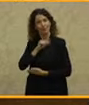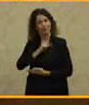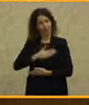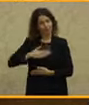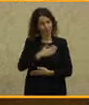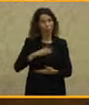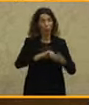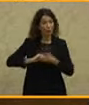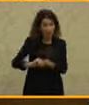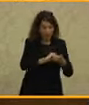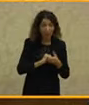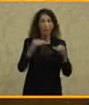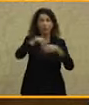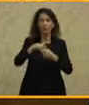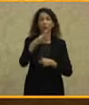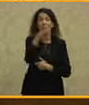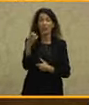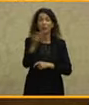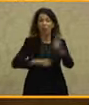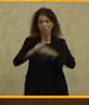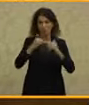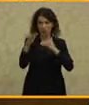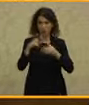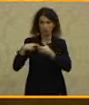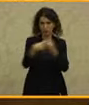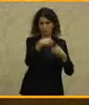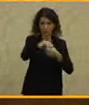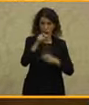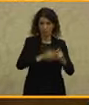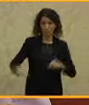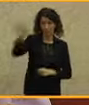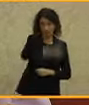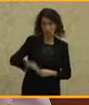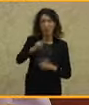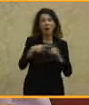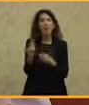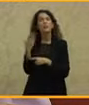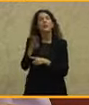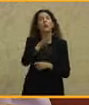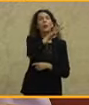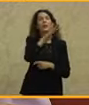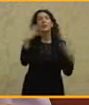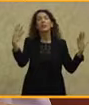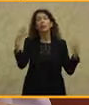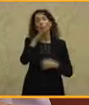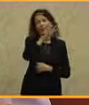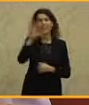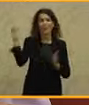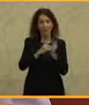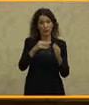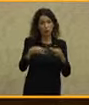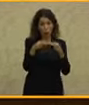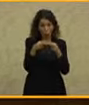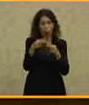que la Confederación, que agrupa más de 300 asociaciones en toda España, que representa a más de 45.000 socios,